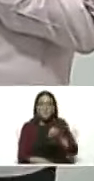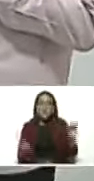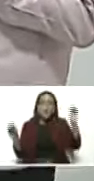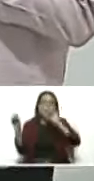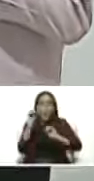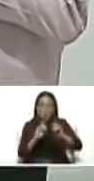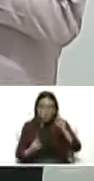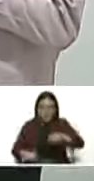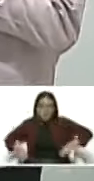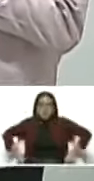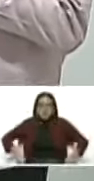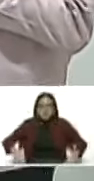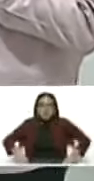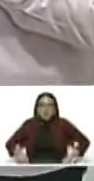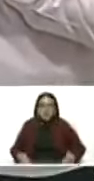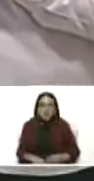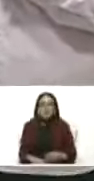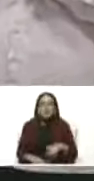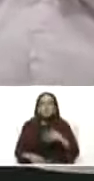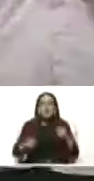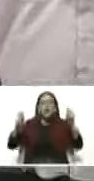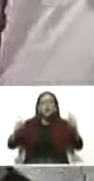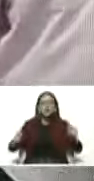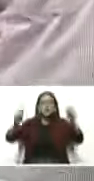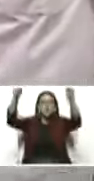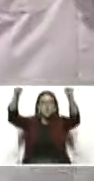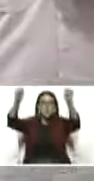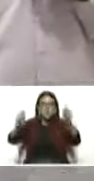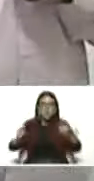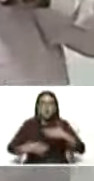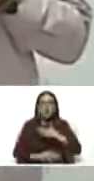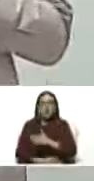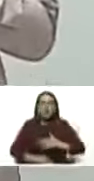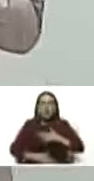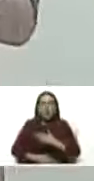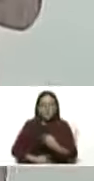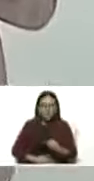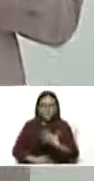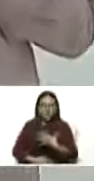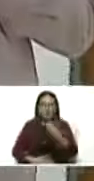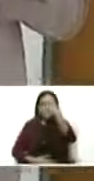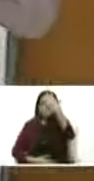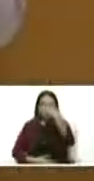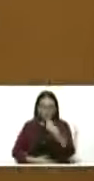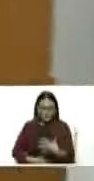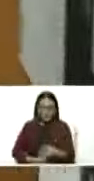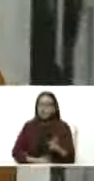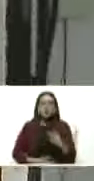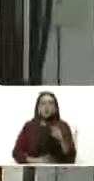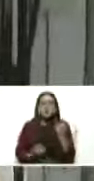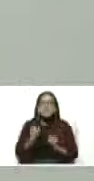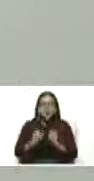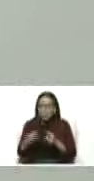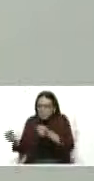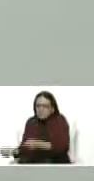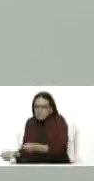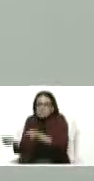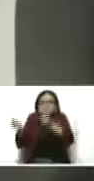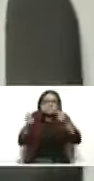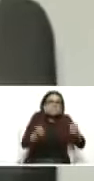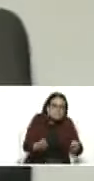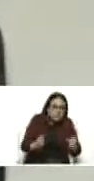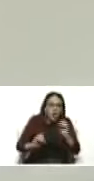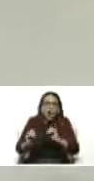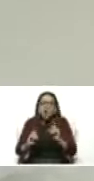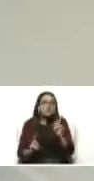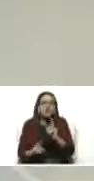y ese panel se va graduando a control remoto para poder hacer la imagen y de igual manera con su equipo